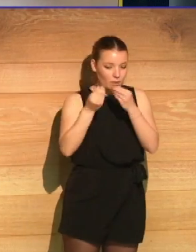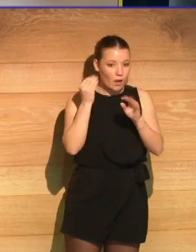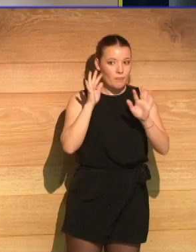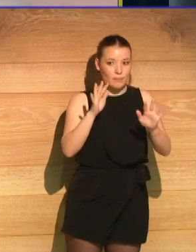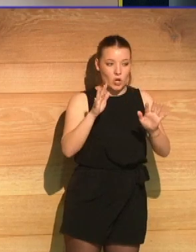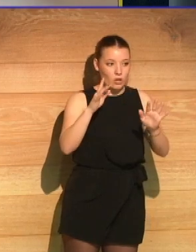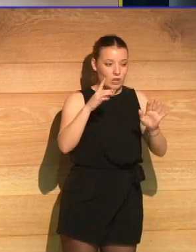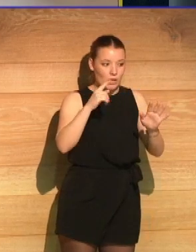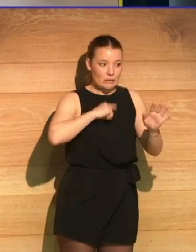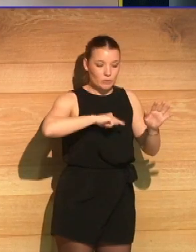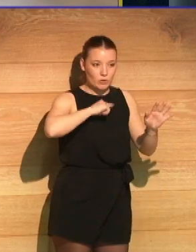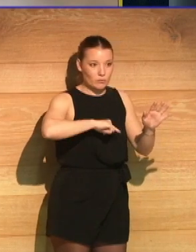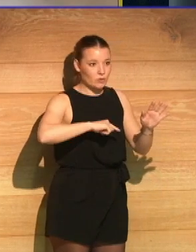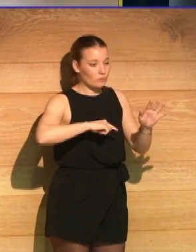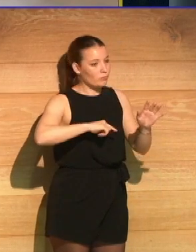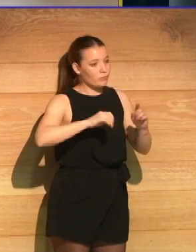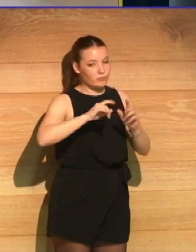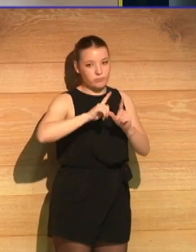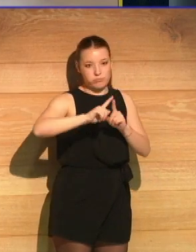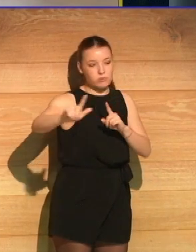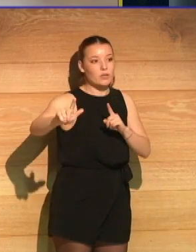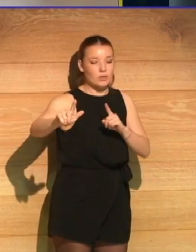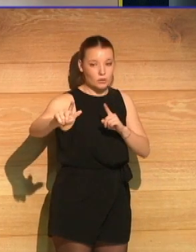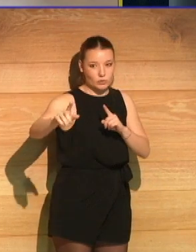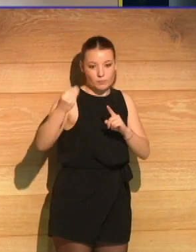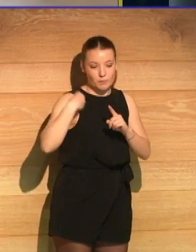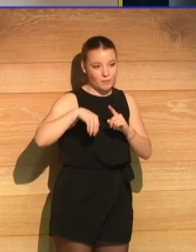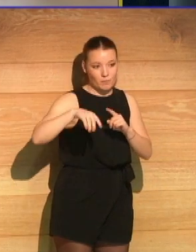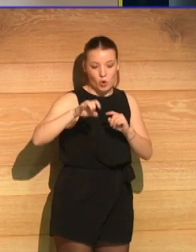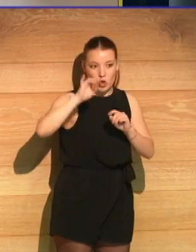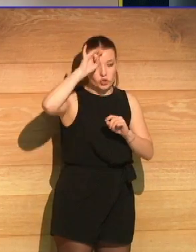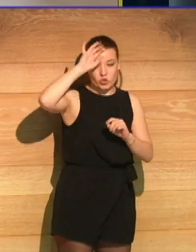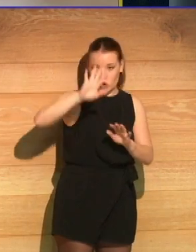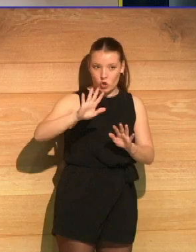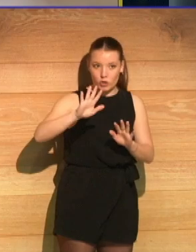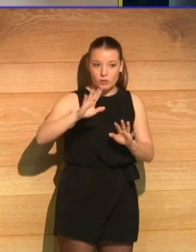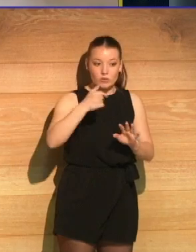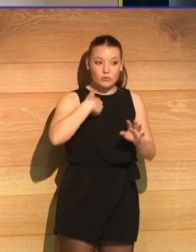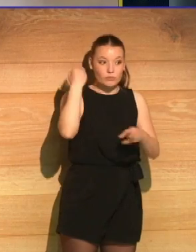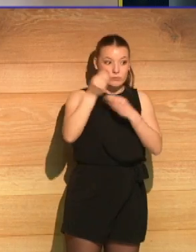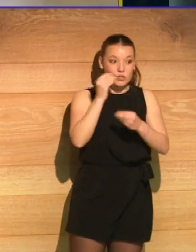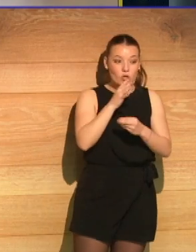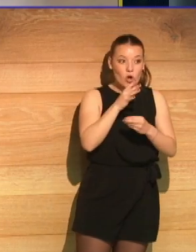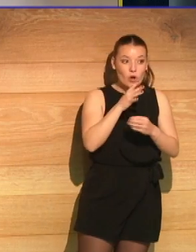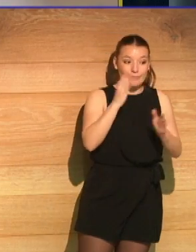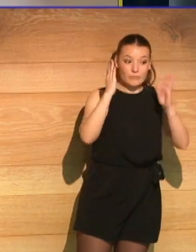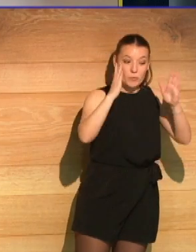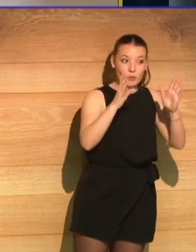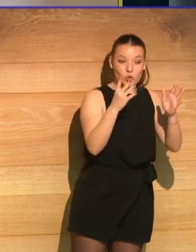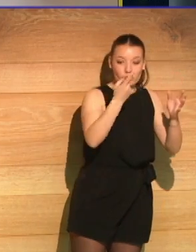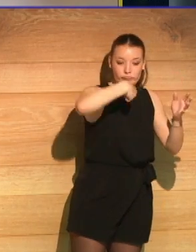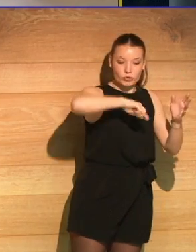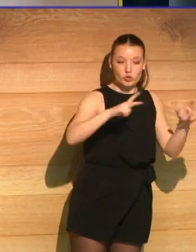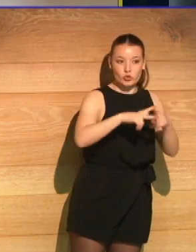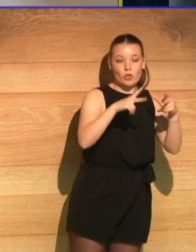te sientes distanciado de ello, ¿no? O sea, ese momento del shock. Creo que ese es el estado en el que hemos vivido como sociedad durante los últimos